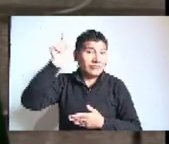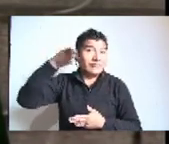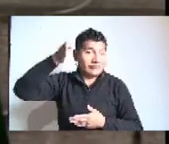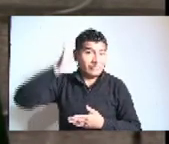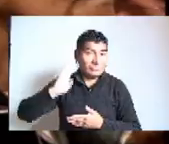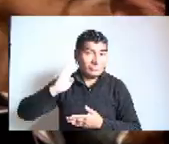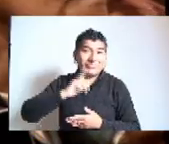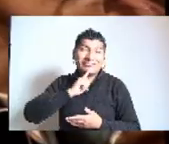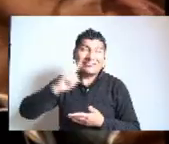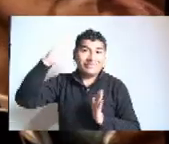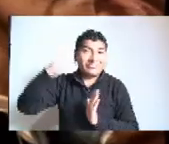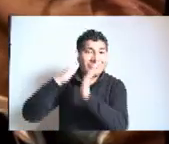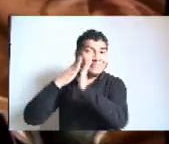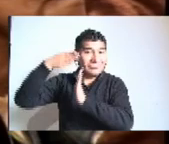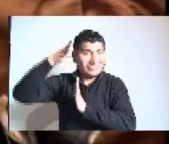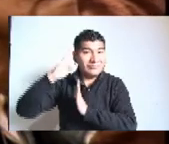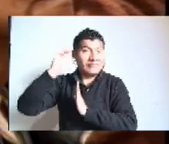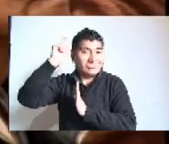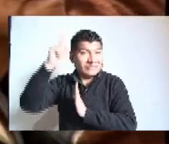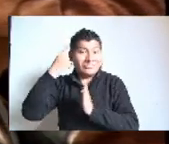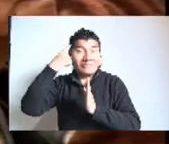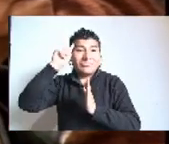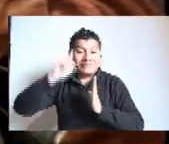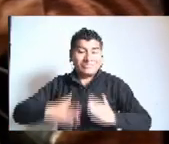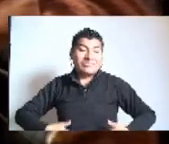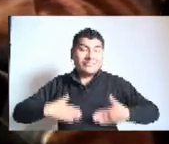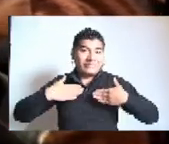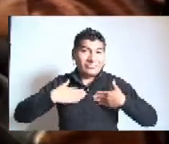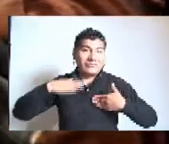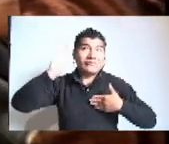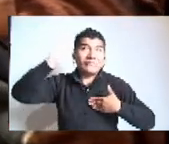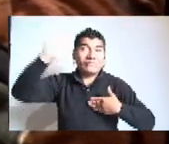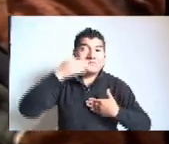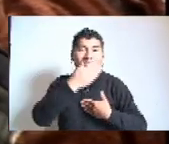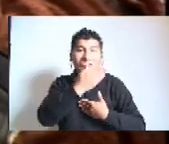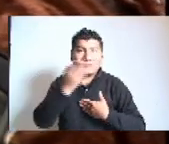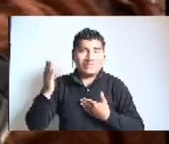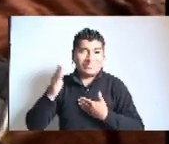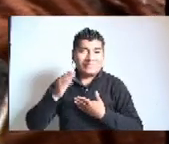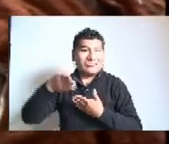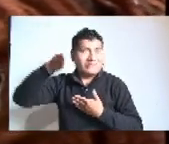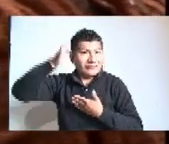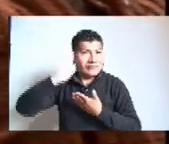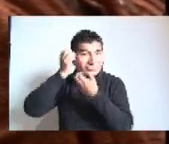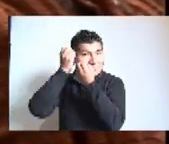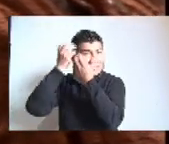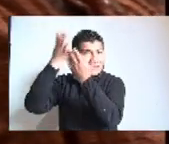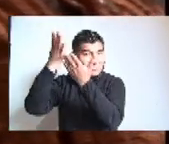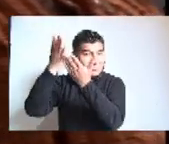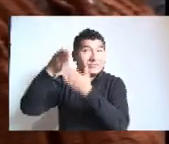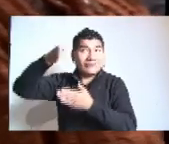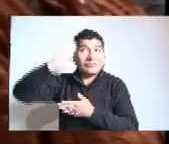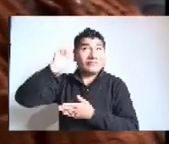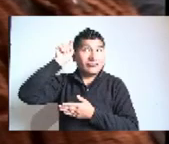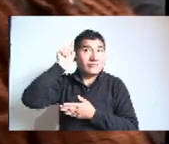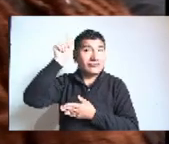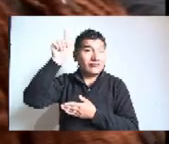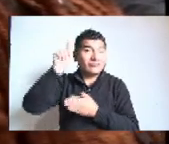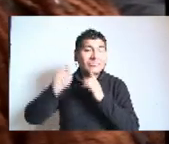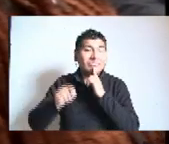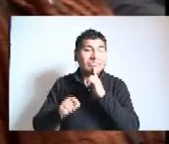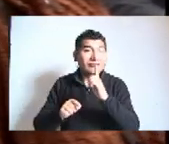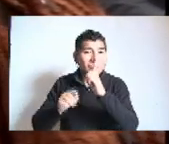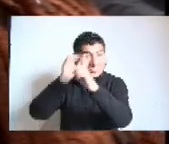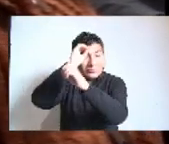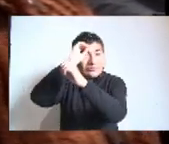estar delante de Dios para vivir según Dios. Dios es